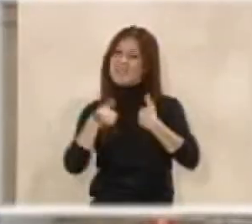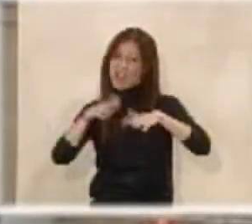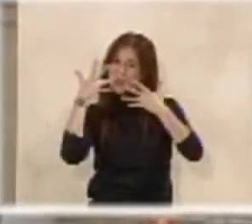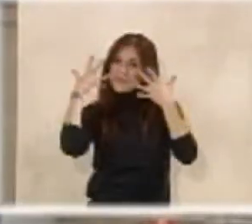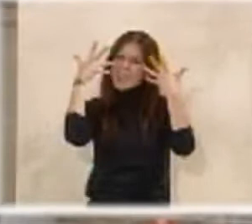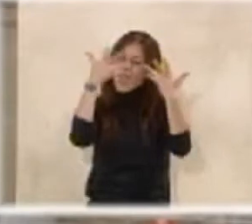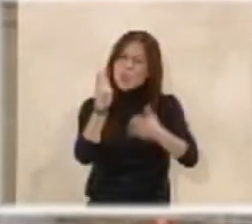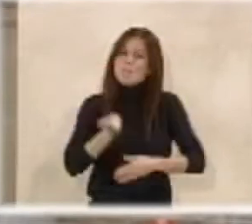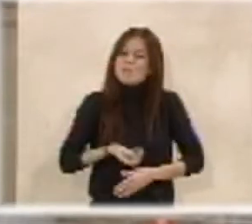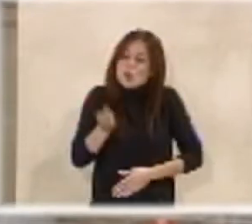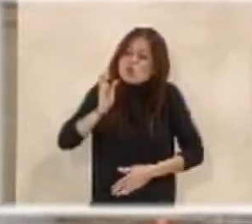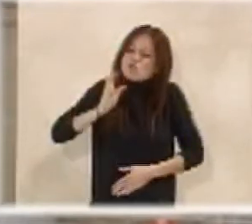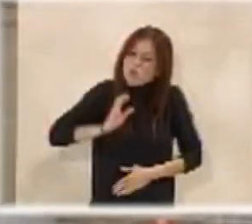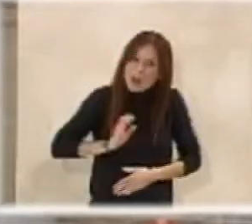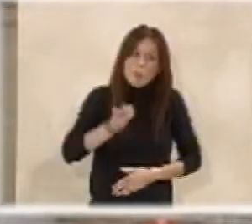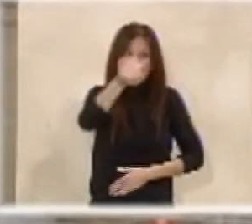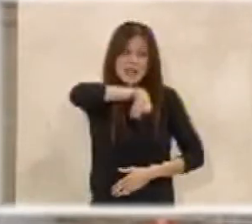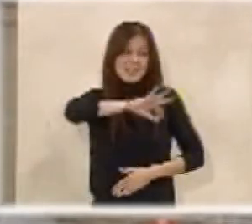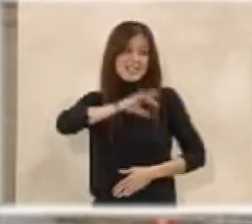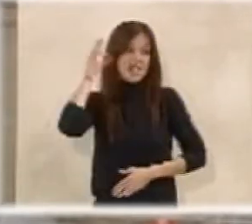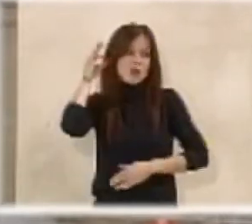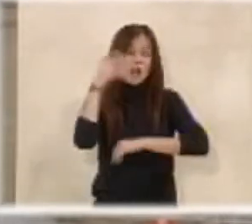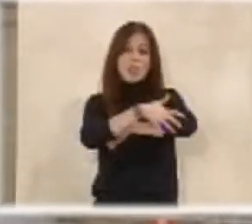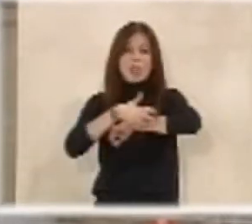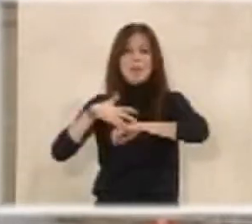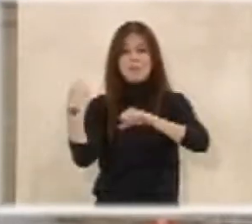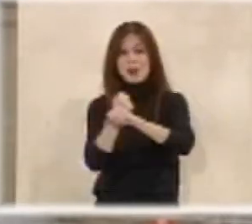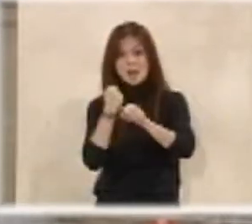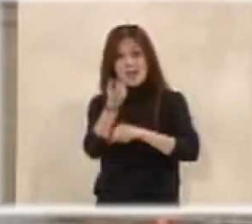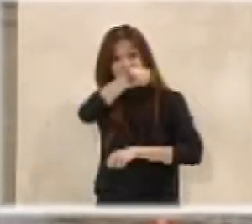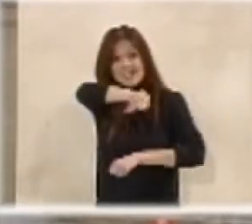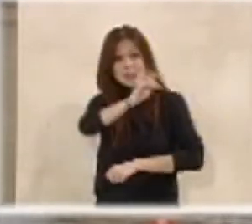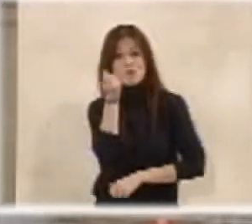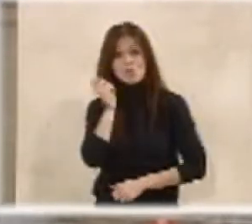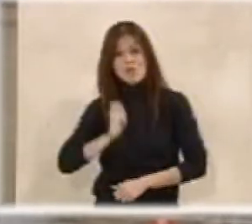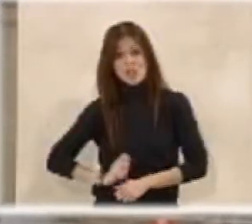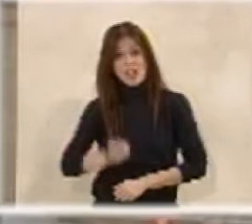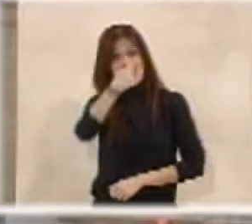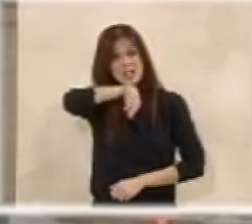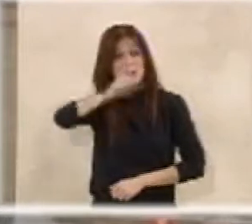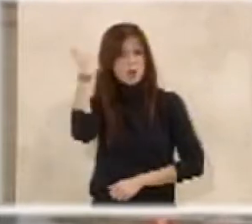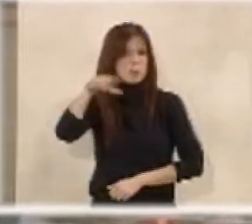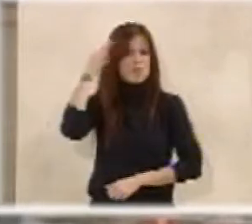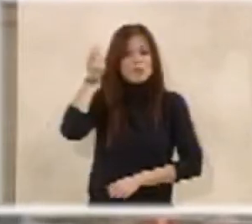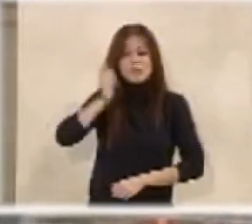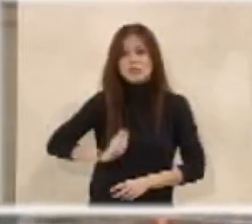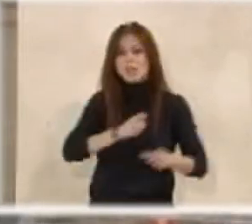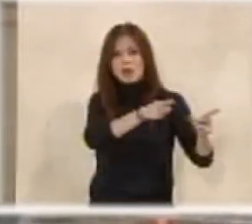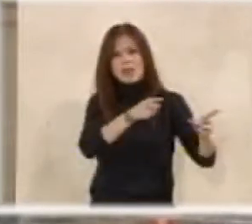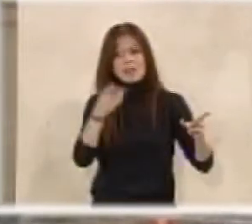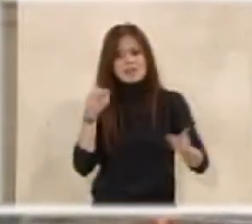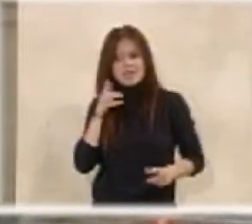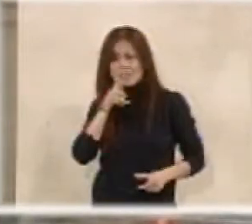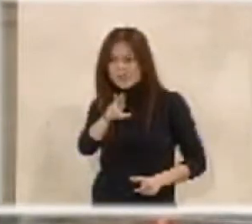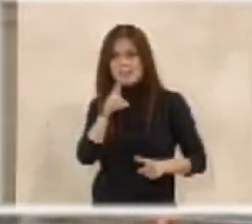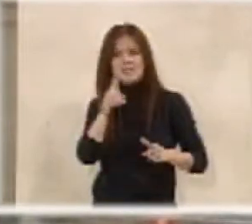años con el mismo sueldo, que estas señoras que están en precariedad laboral, estas profesionales y estos profesionales, tengan el